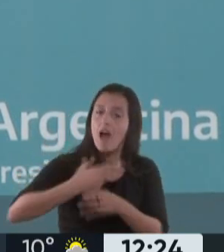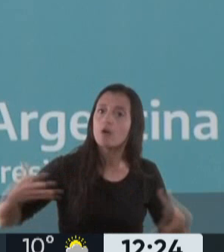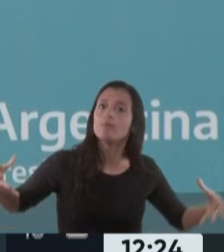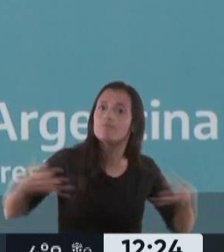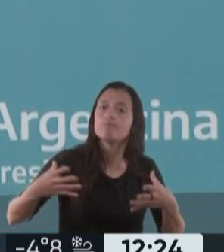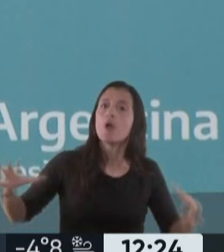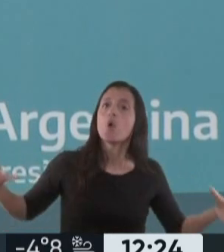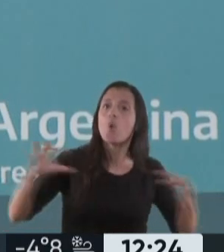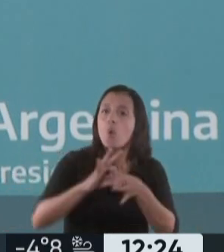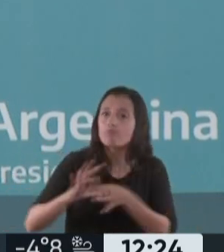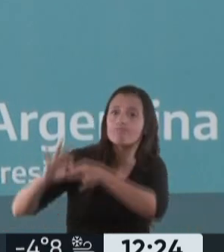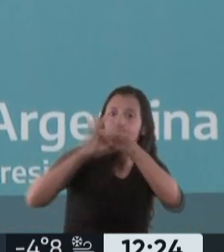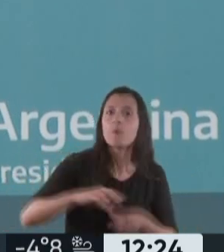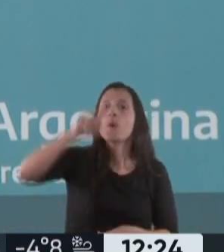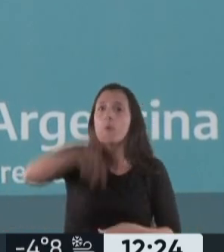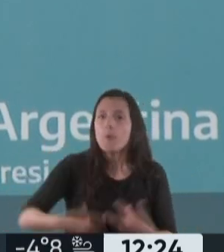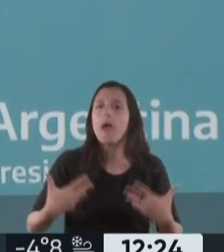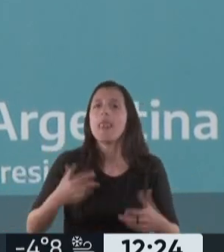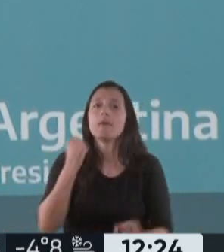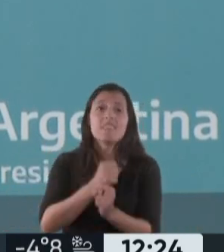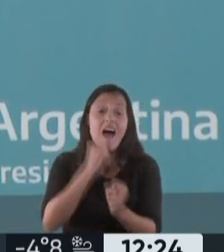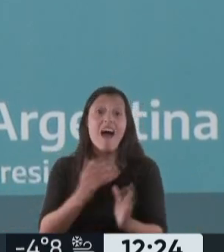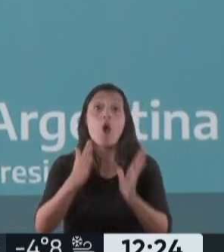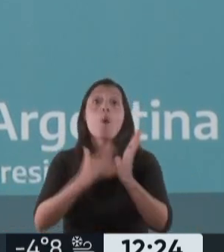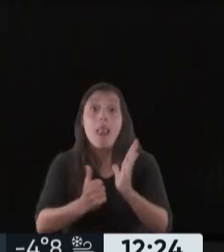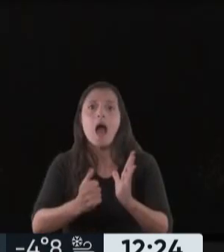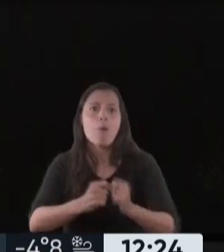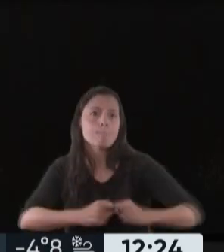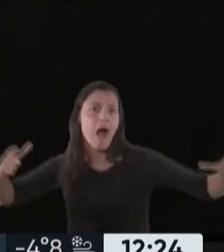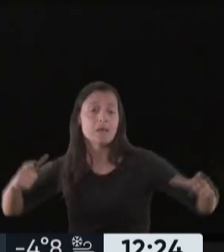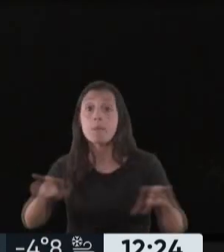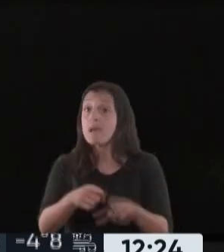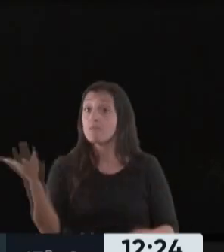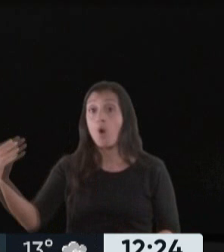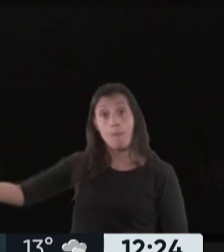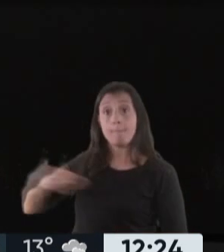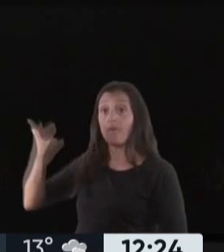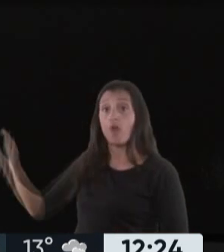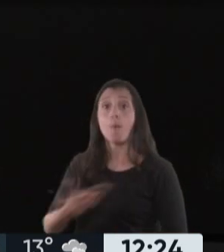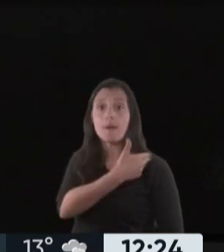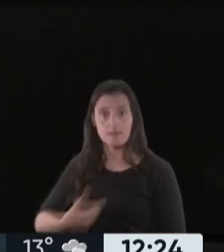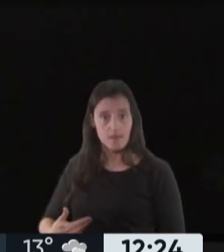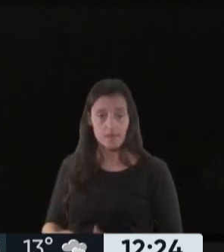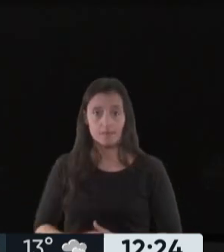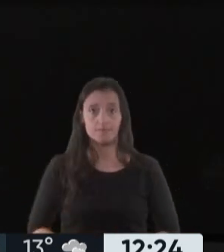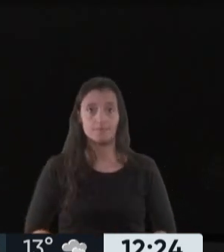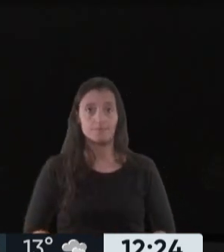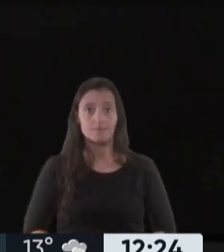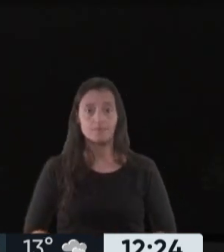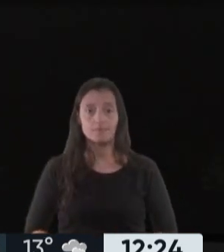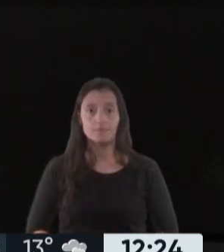para seguir alentando el puente al trabajo registrado y formal, tal cual me lo pidiera el presidente de la Nación.